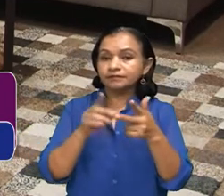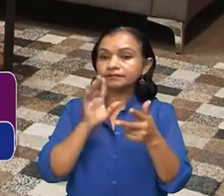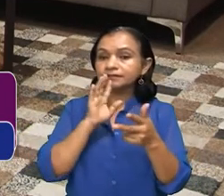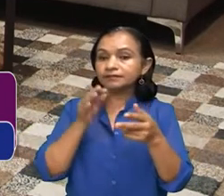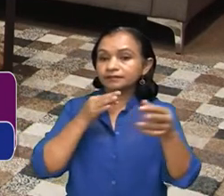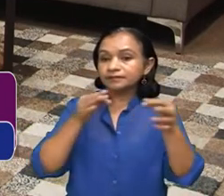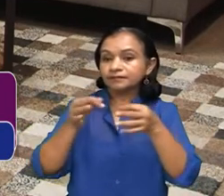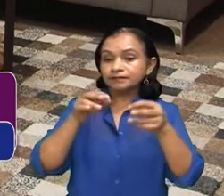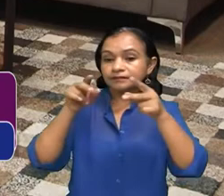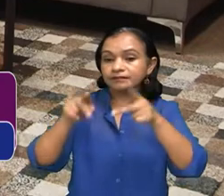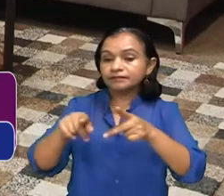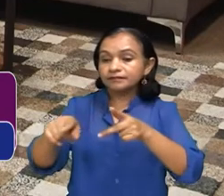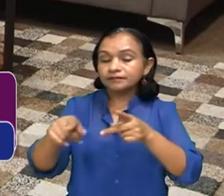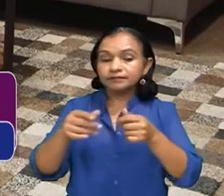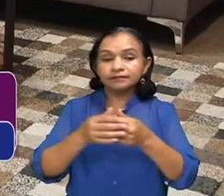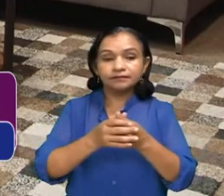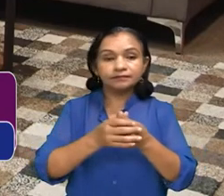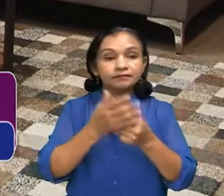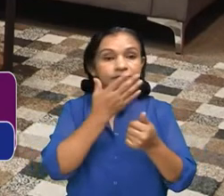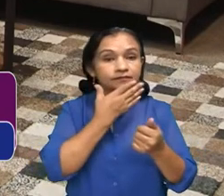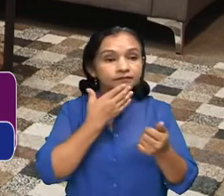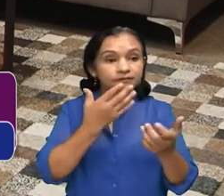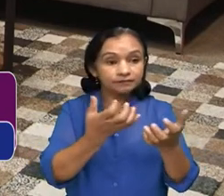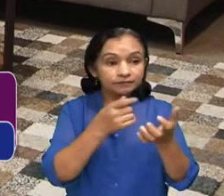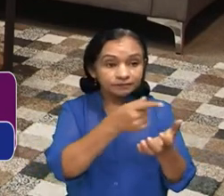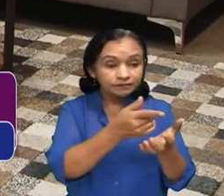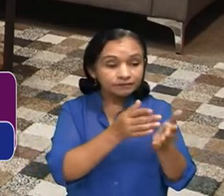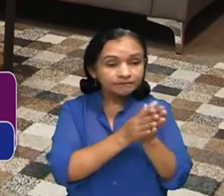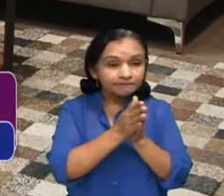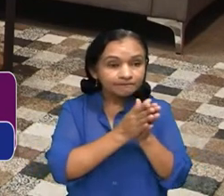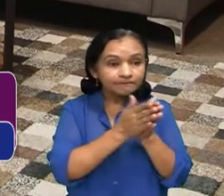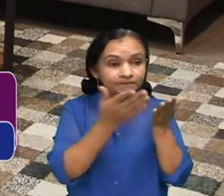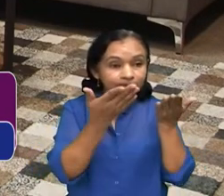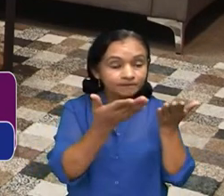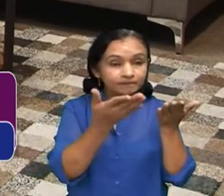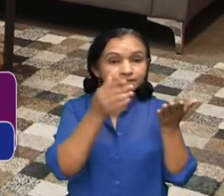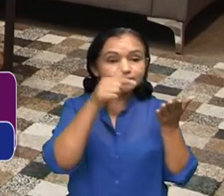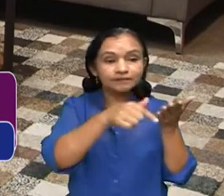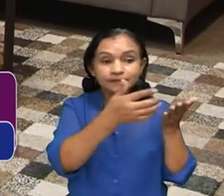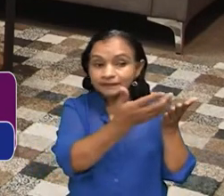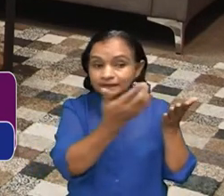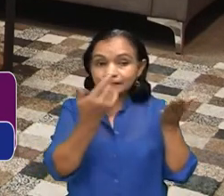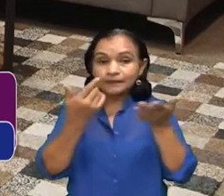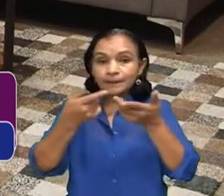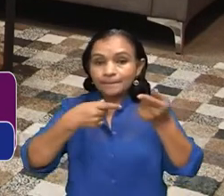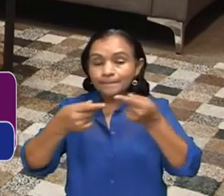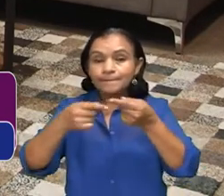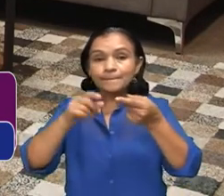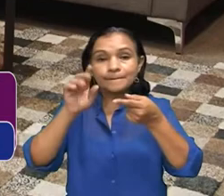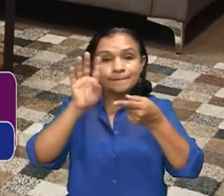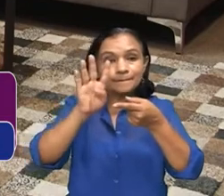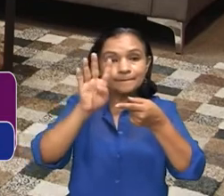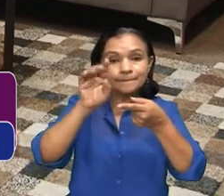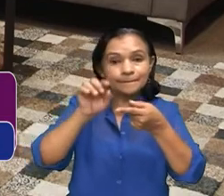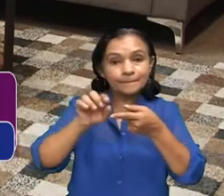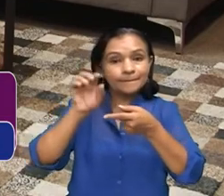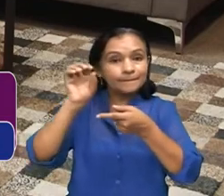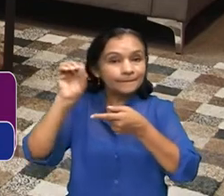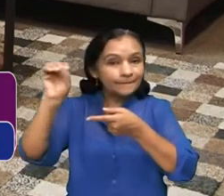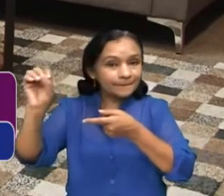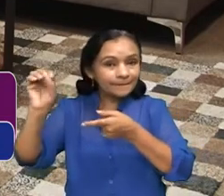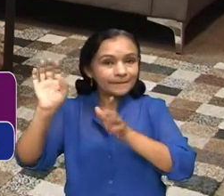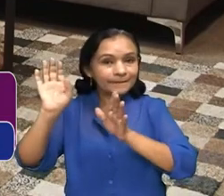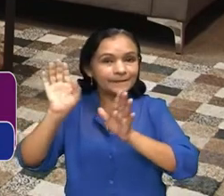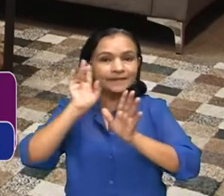al protagonista o a aquel joven, tenés que meterte en este marketing 4.0. Tenés que